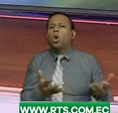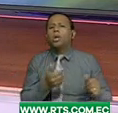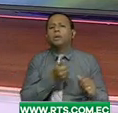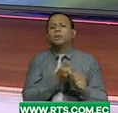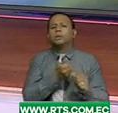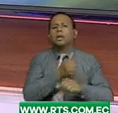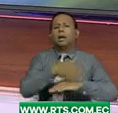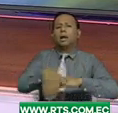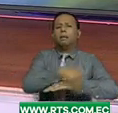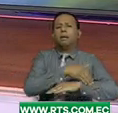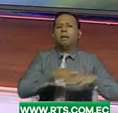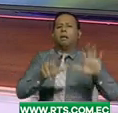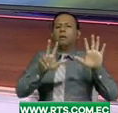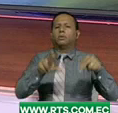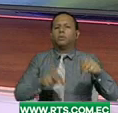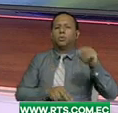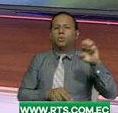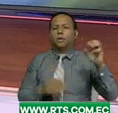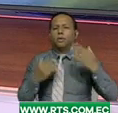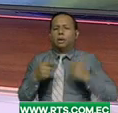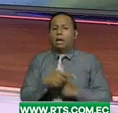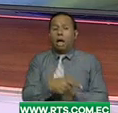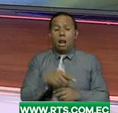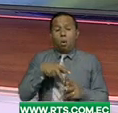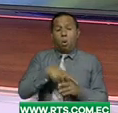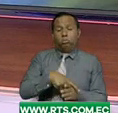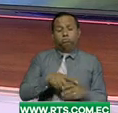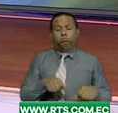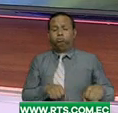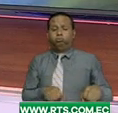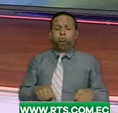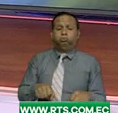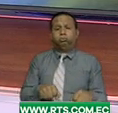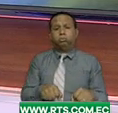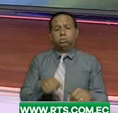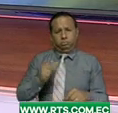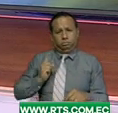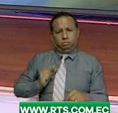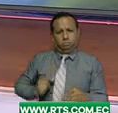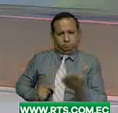Guayaquil. El sicario se movilizaba a bordo de una motocicleta. Aquí los detalles.